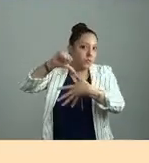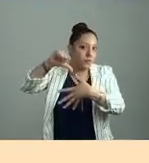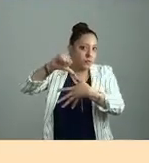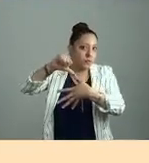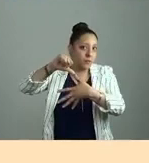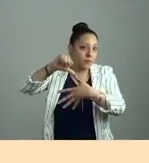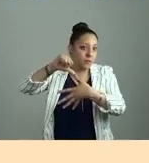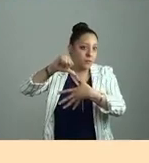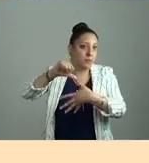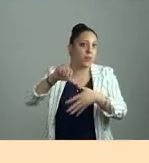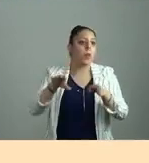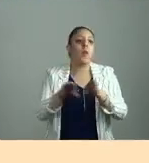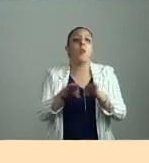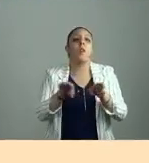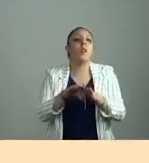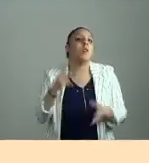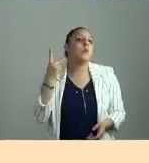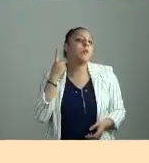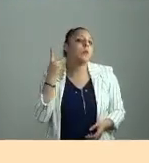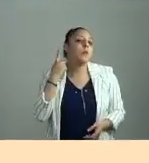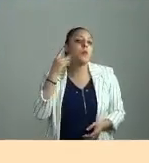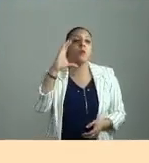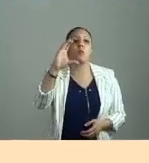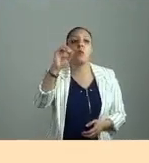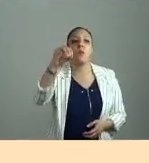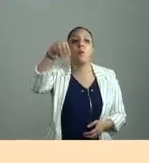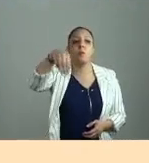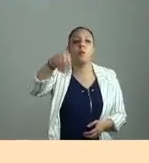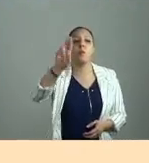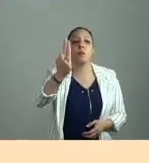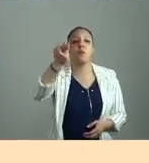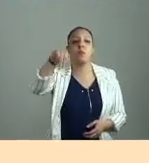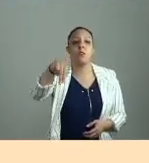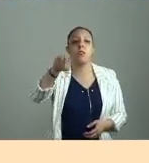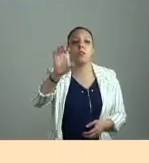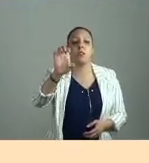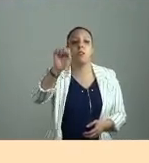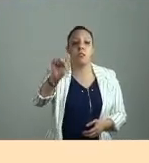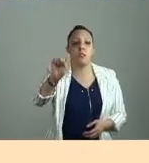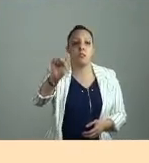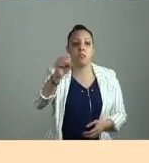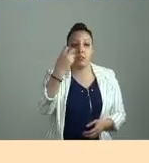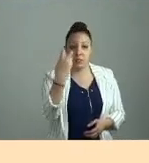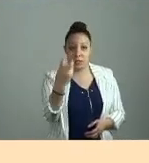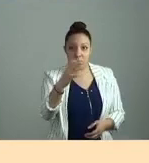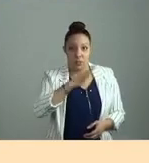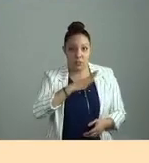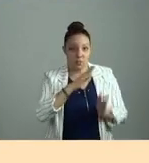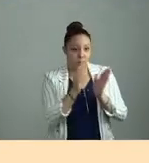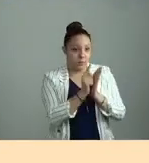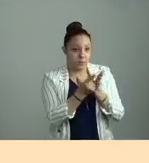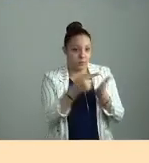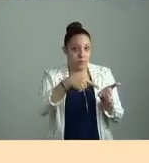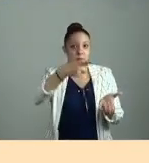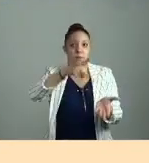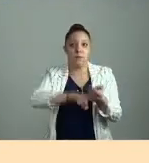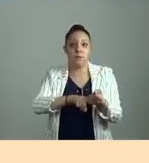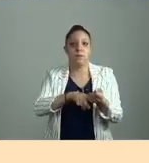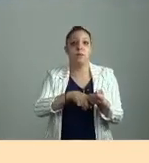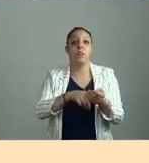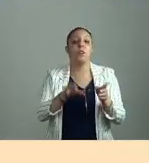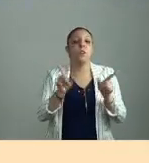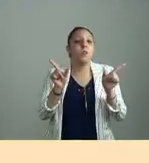comunes tienes dos artículos en el libro en el que analizadas un poco más en profundidad estos aportes gracias si quieres añadir algo más claro